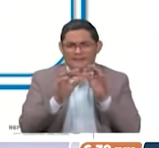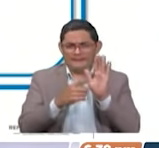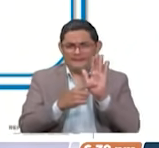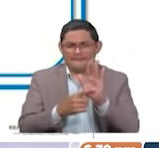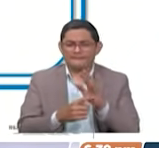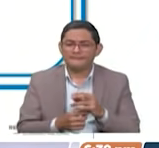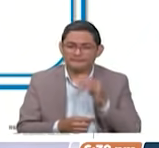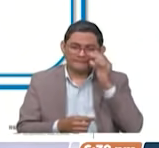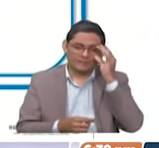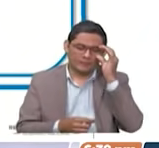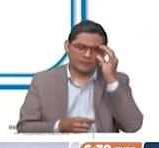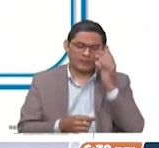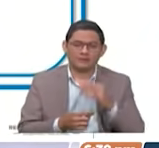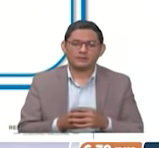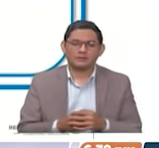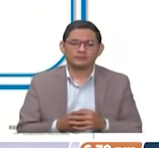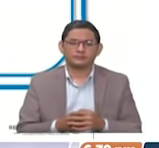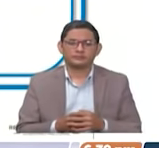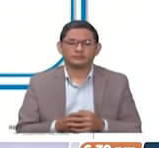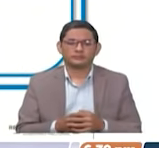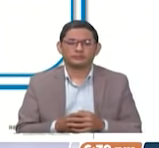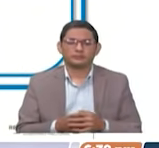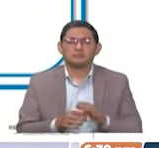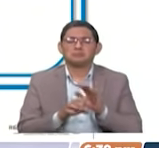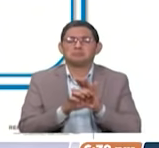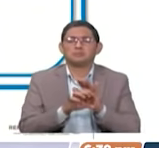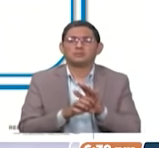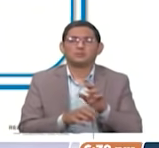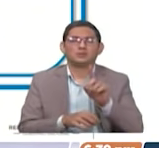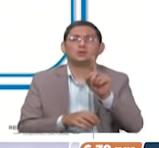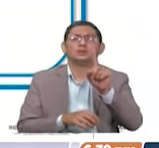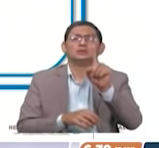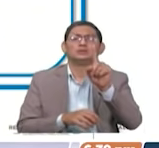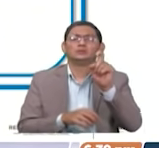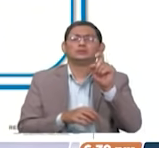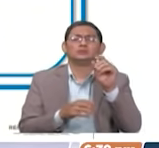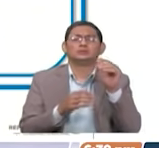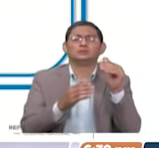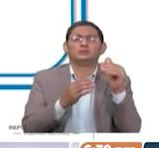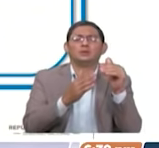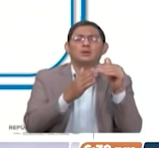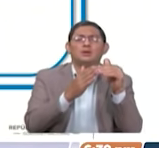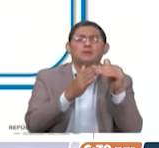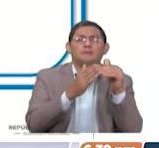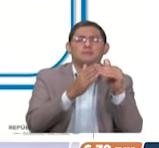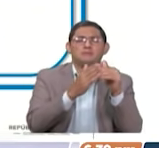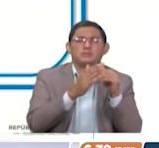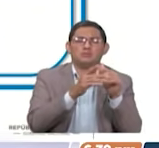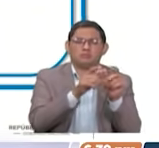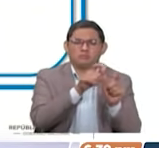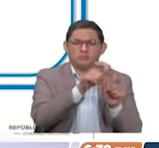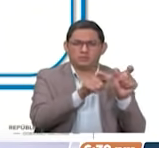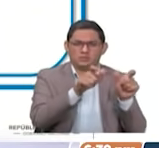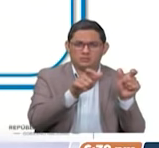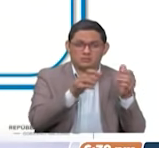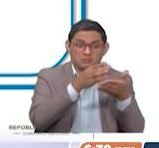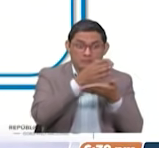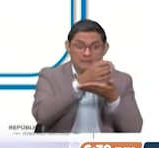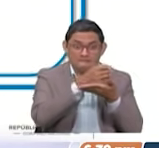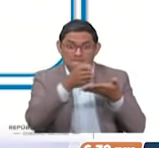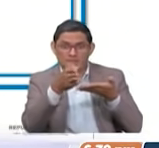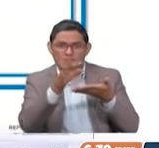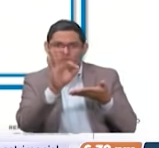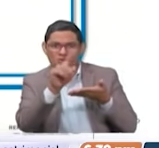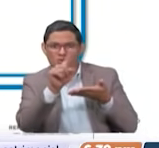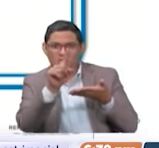que 91 mil 915 panameños han sido vacunados con primera dosis por cada 100.000